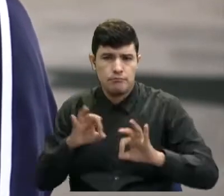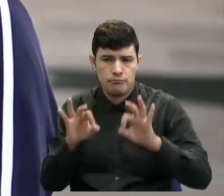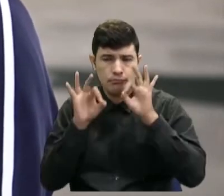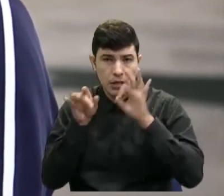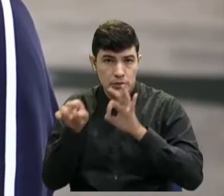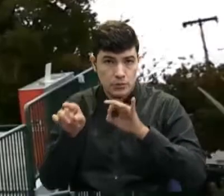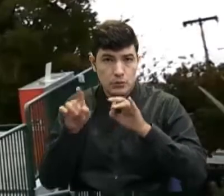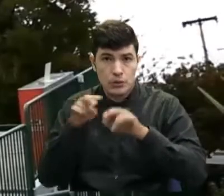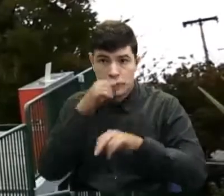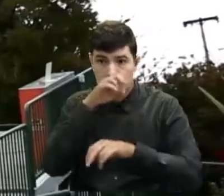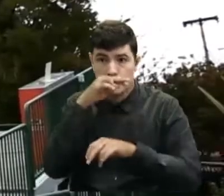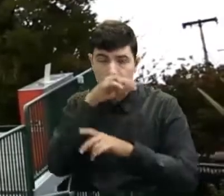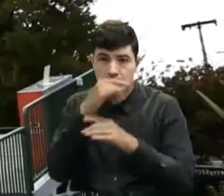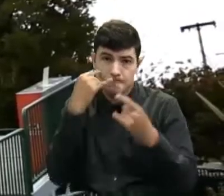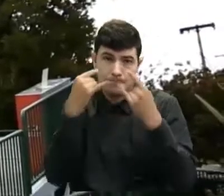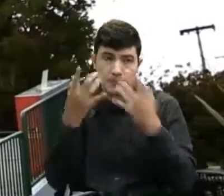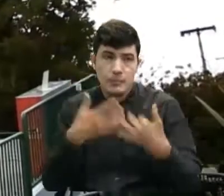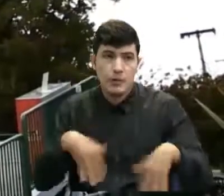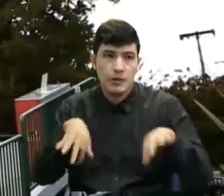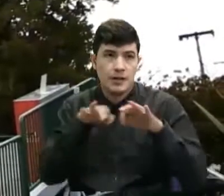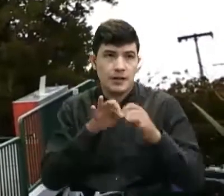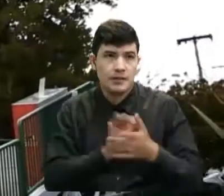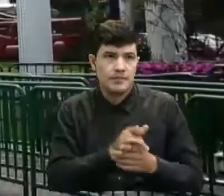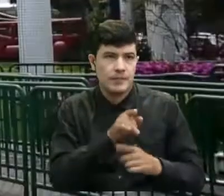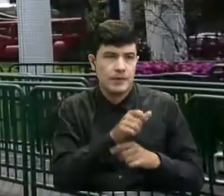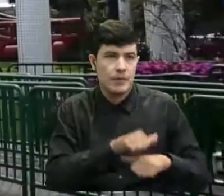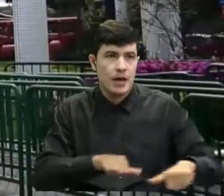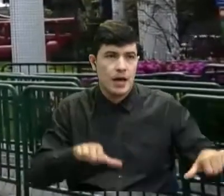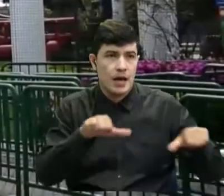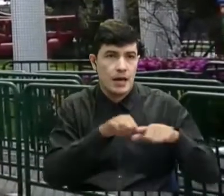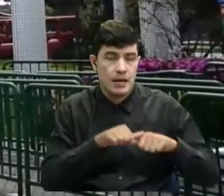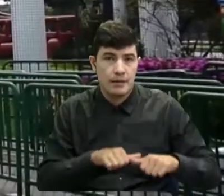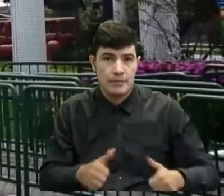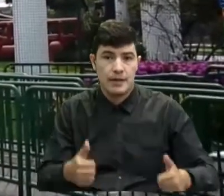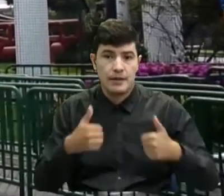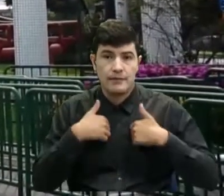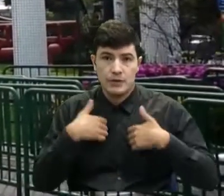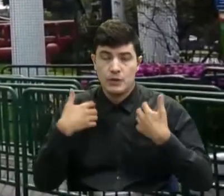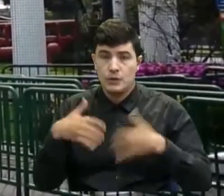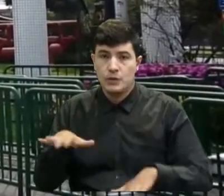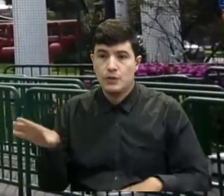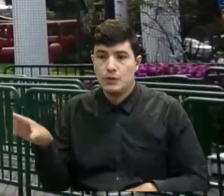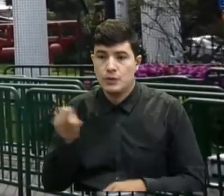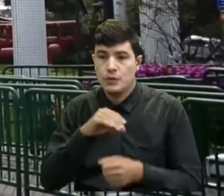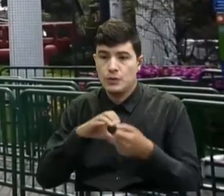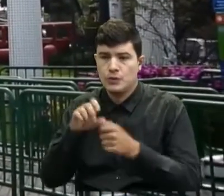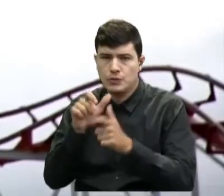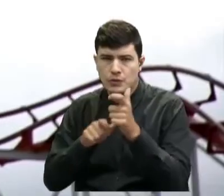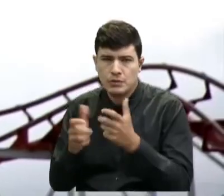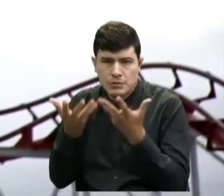ellos es importante. La reactivación de estos espacios de diversión también es un beneficio para aquellos ciudadanos que buscan este tipo de